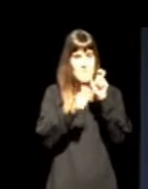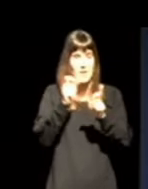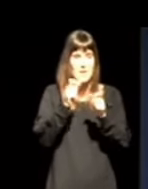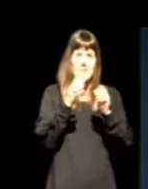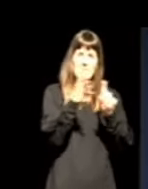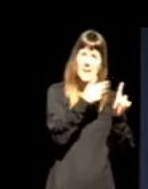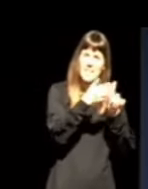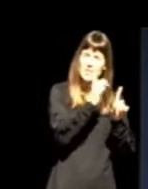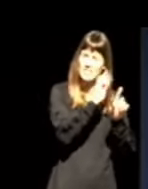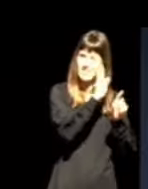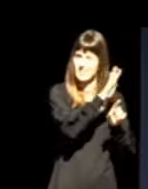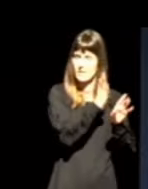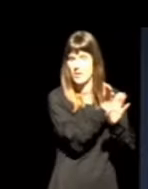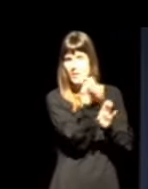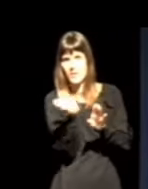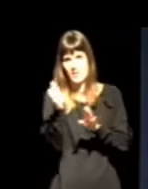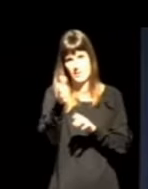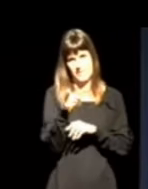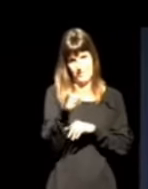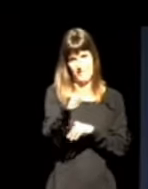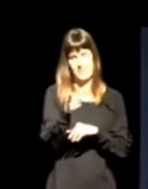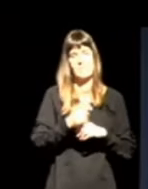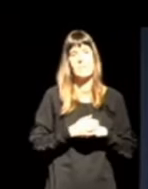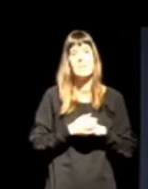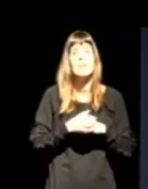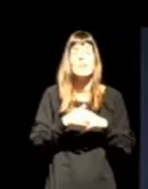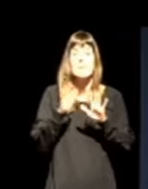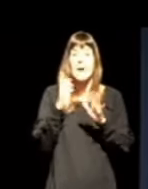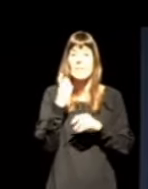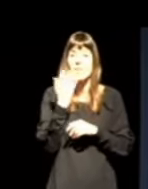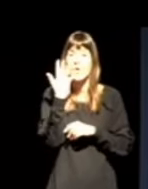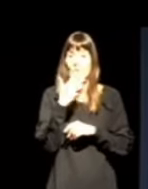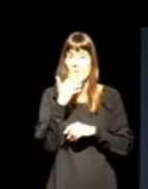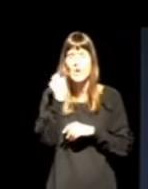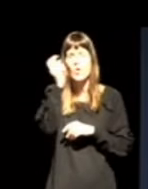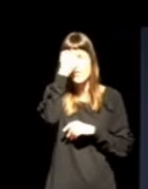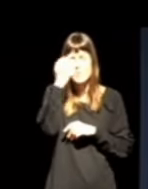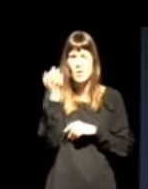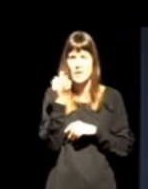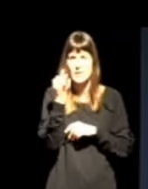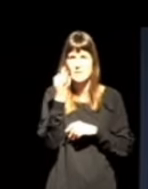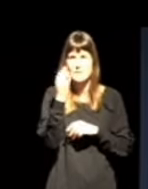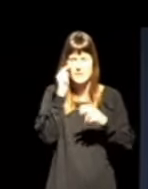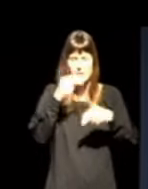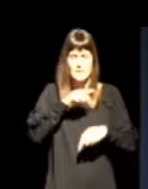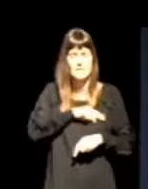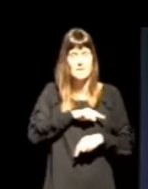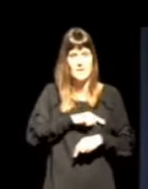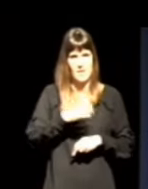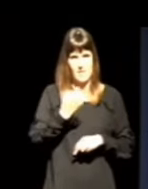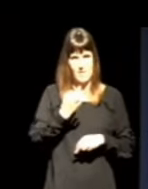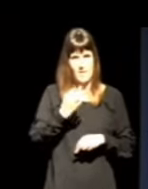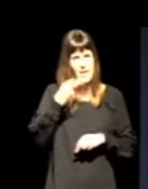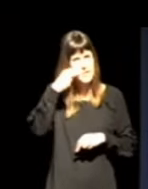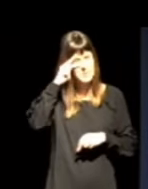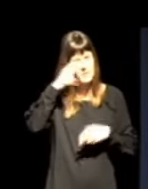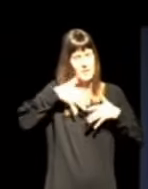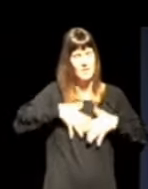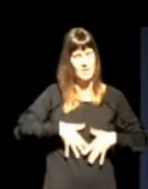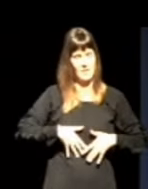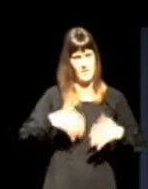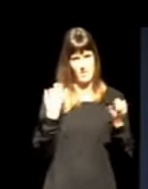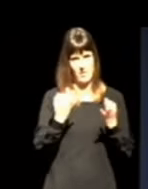Pero hemos de reconocer que es el buen trato, hemos de sentirlo, hemos de vivirlo, hemos